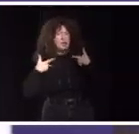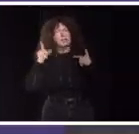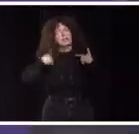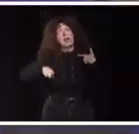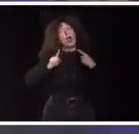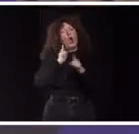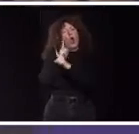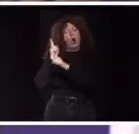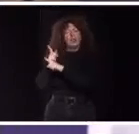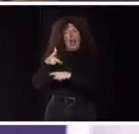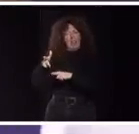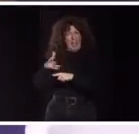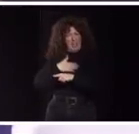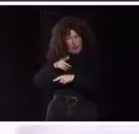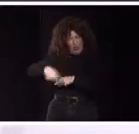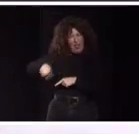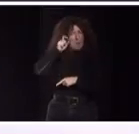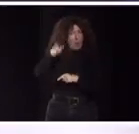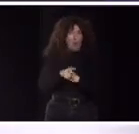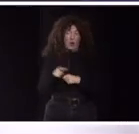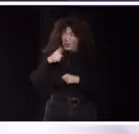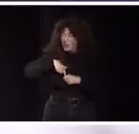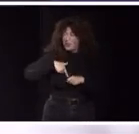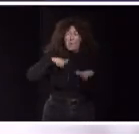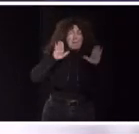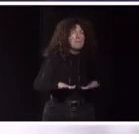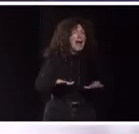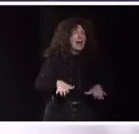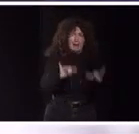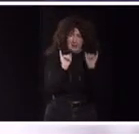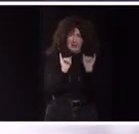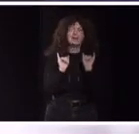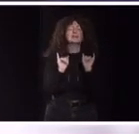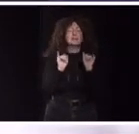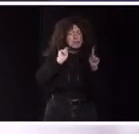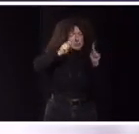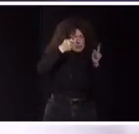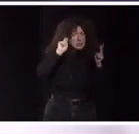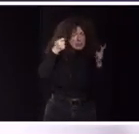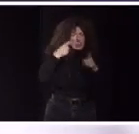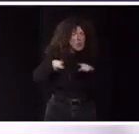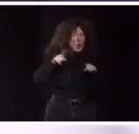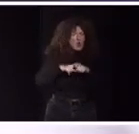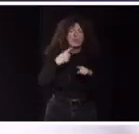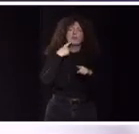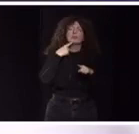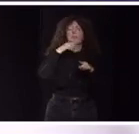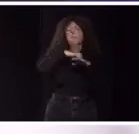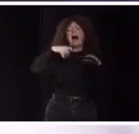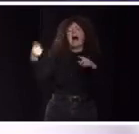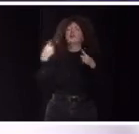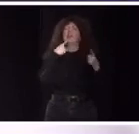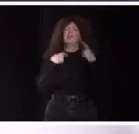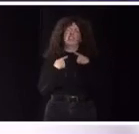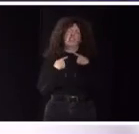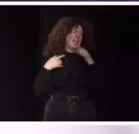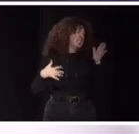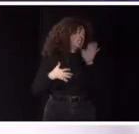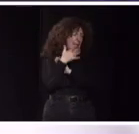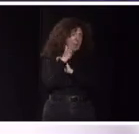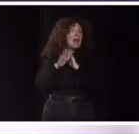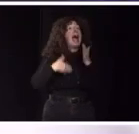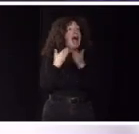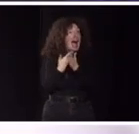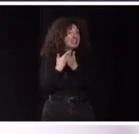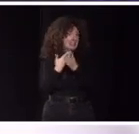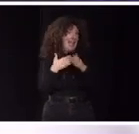fundamentales de nuestro pueblo. No hemos parado de hacer posible lo que todos y todas nos decían siempre, incluido